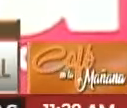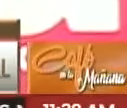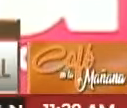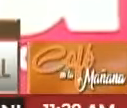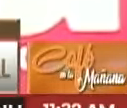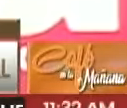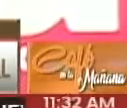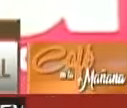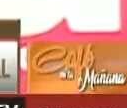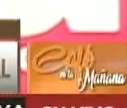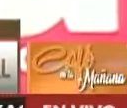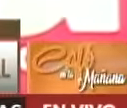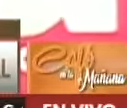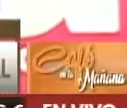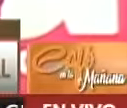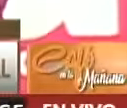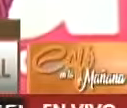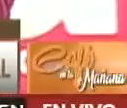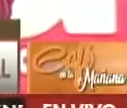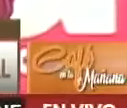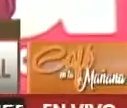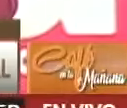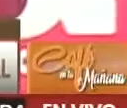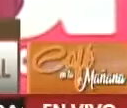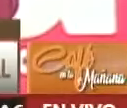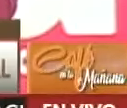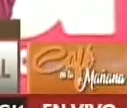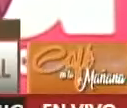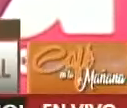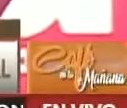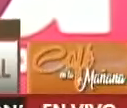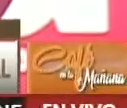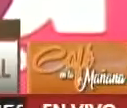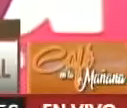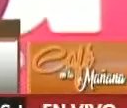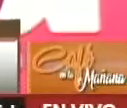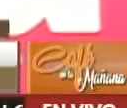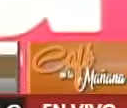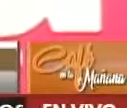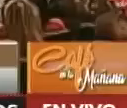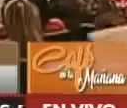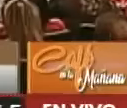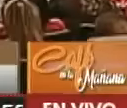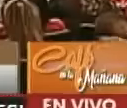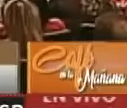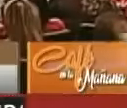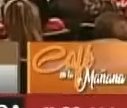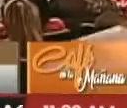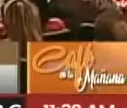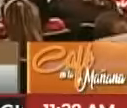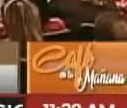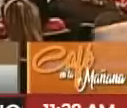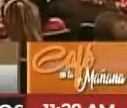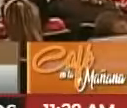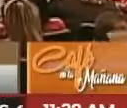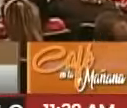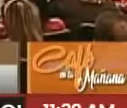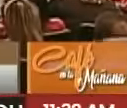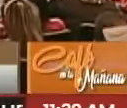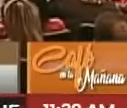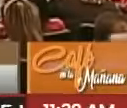Aprovecho para saludarlo, hermano gobernador Héctor, a Pedro, a los compañeros, a